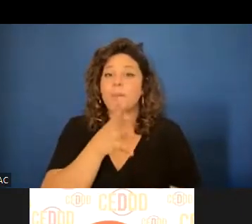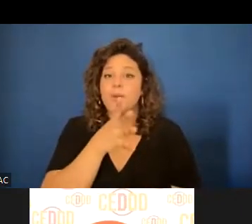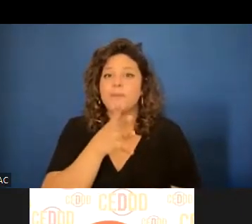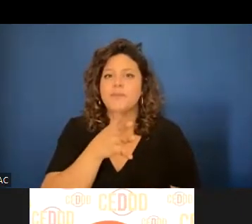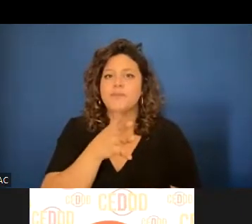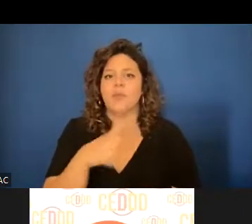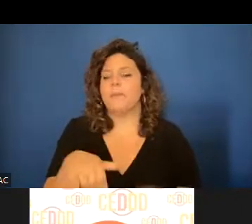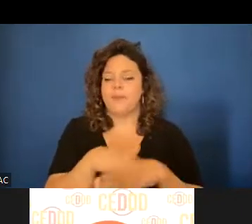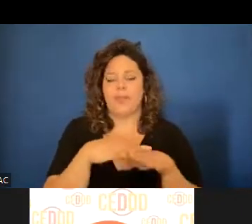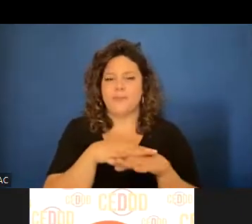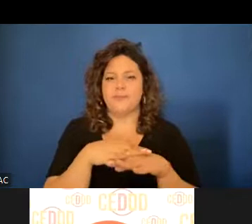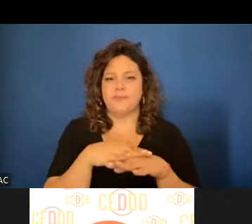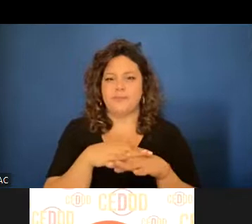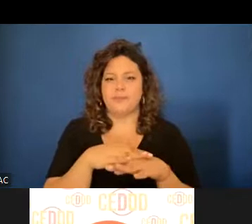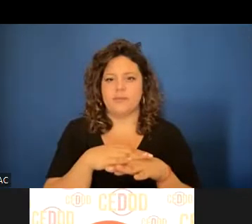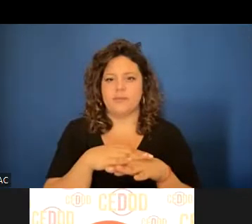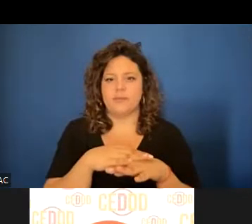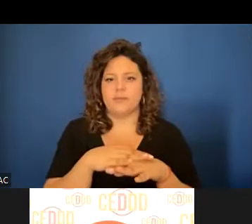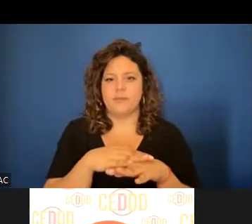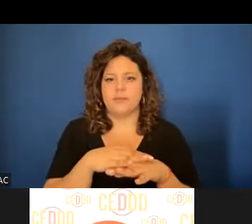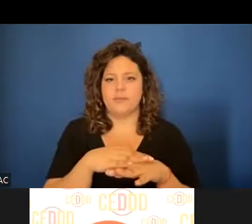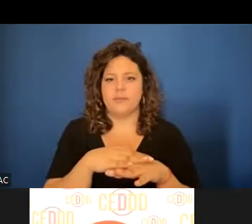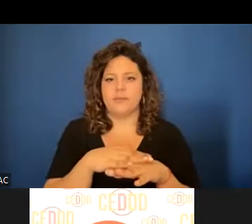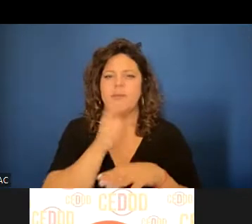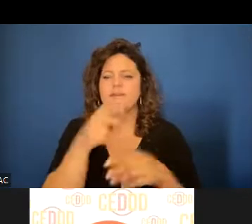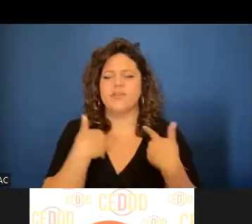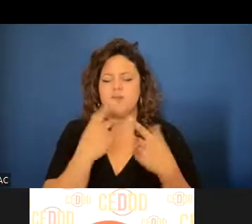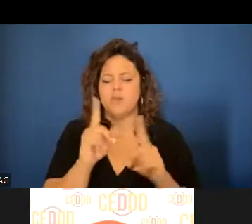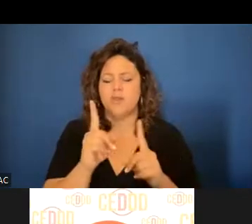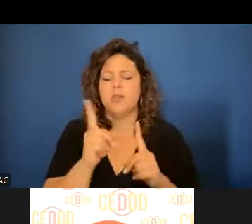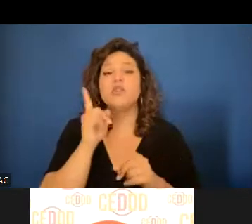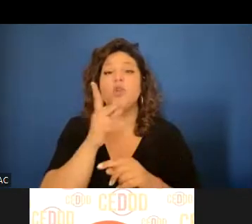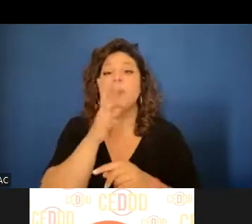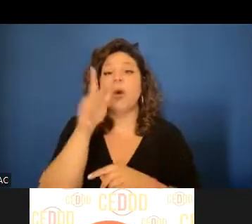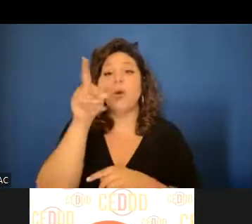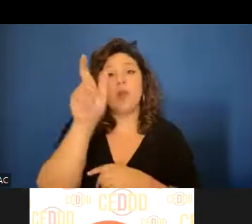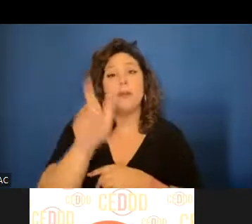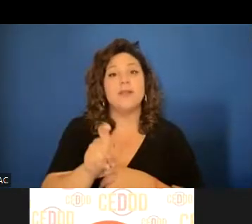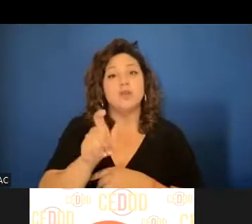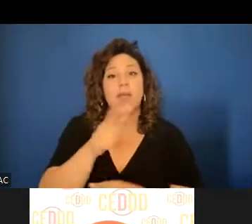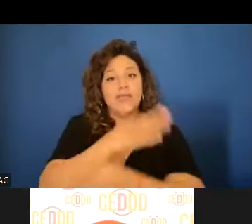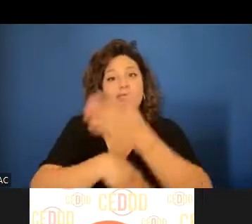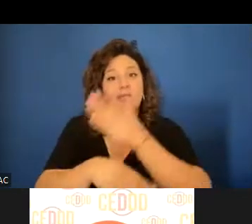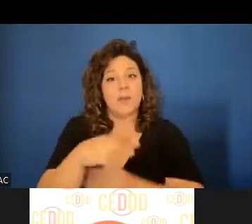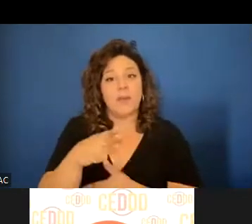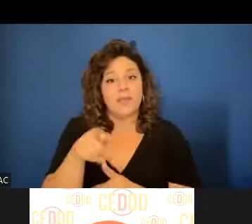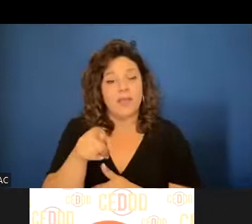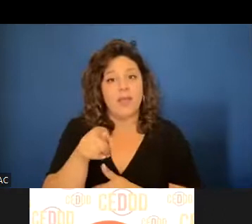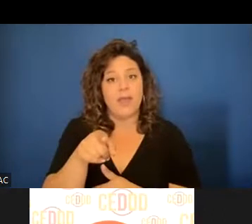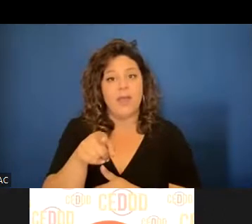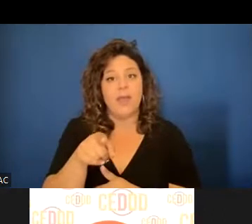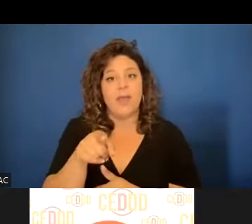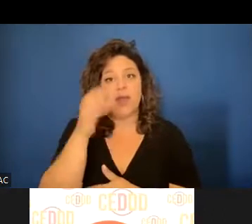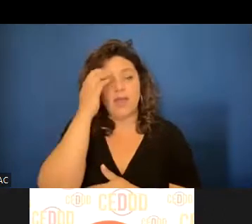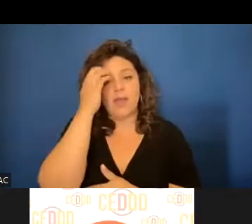Por un lado, me agrada que sea tan amplio porque es verdad que hay situaciones que no venían recogidas. Yo en este caso, por ejemplo, soy muy